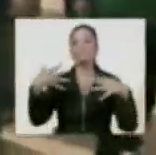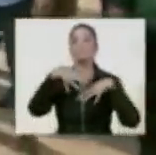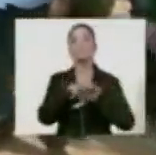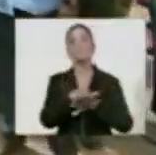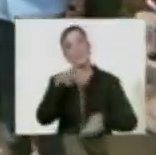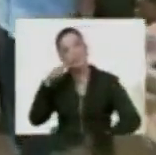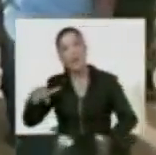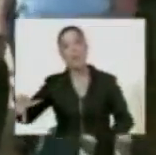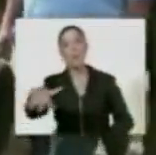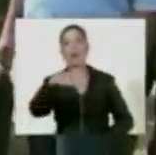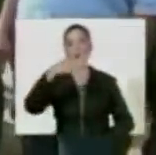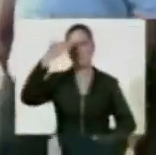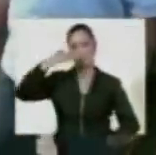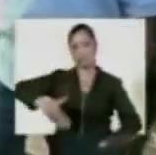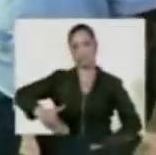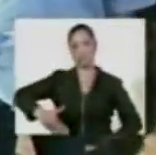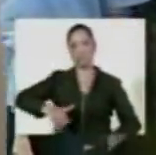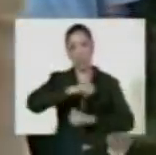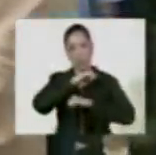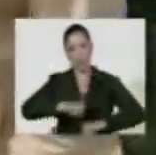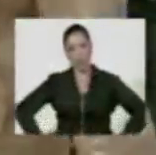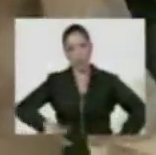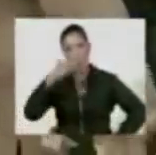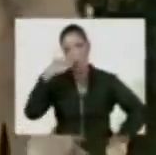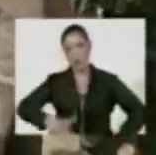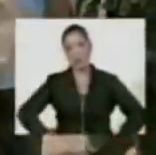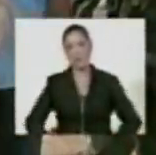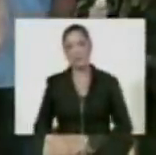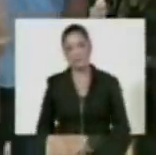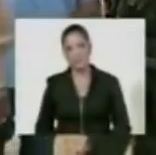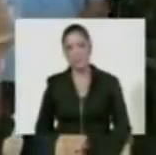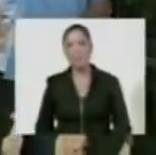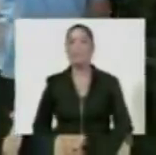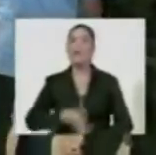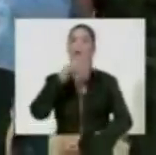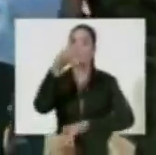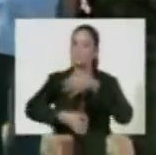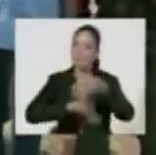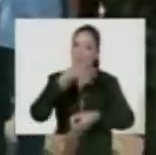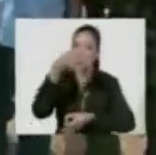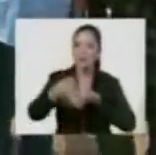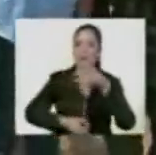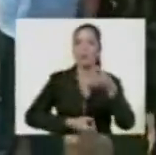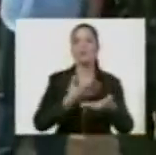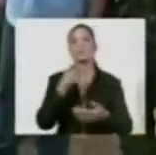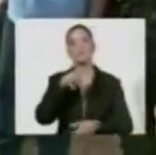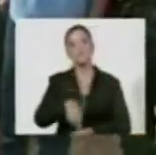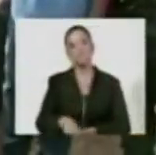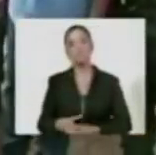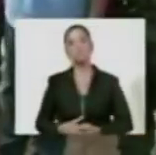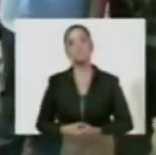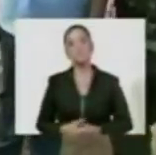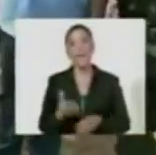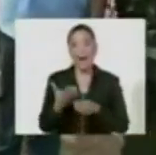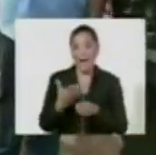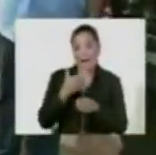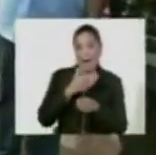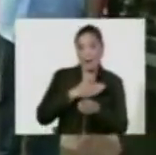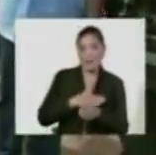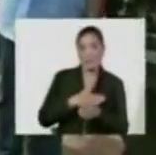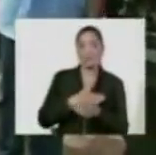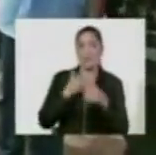pueblo y Fuerza Armada Nacional Bolivariana. Destacábamos que además, previo a lo que ha sido